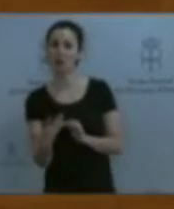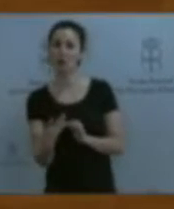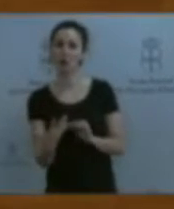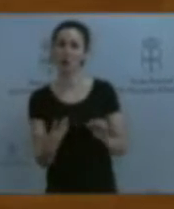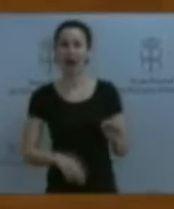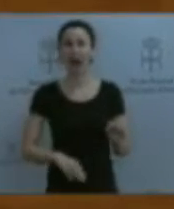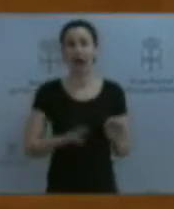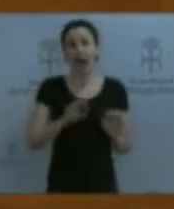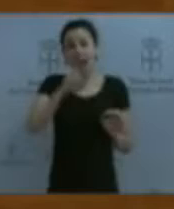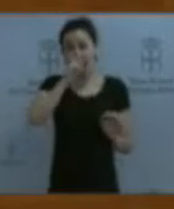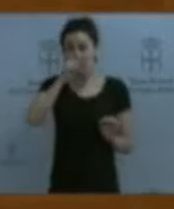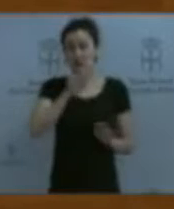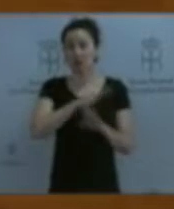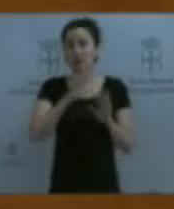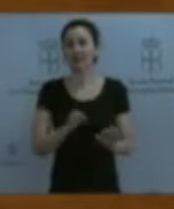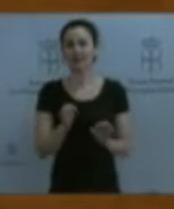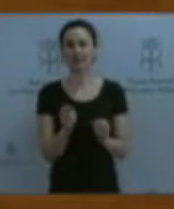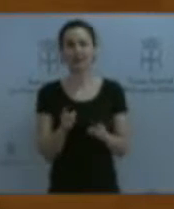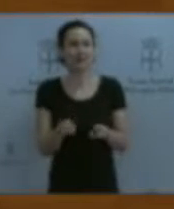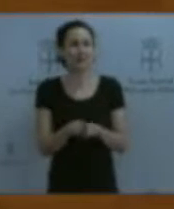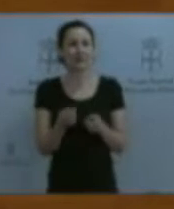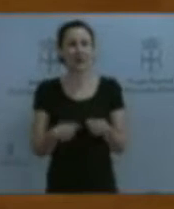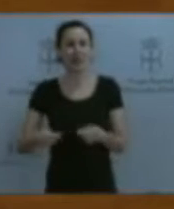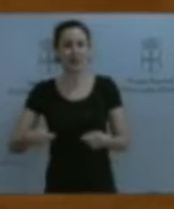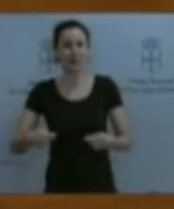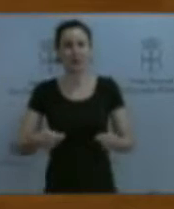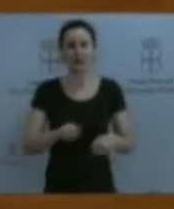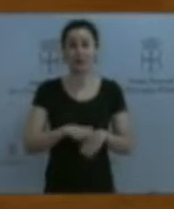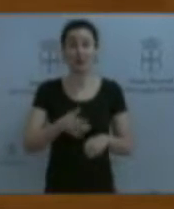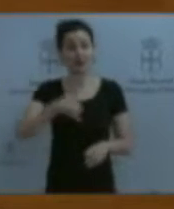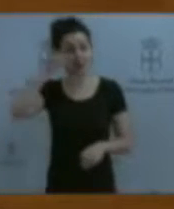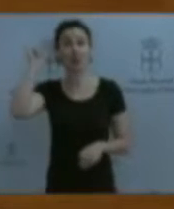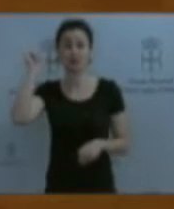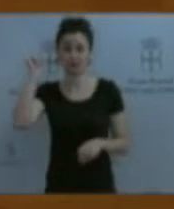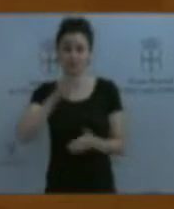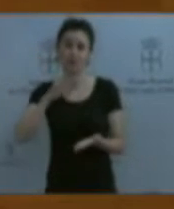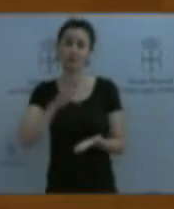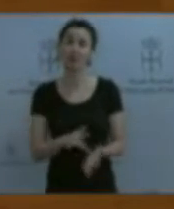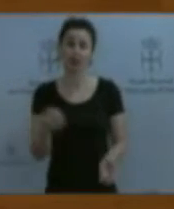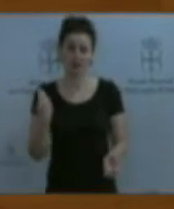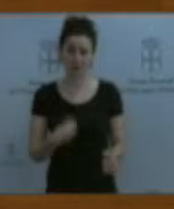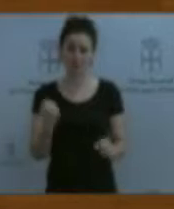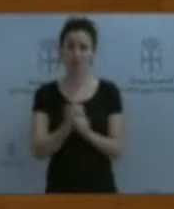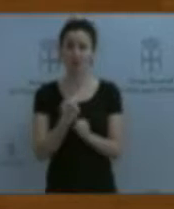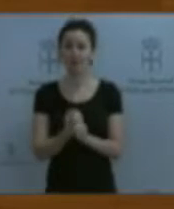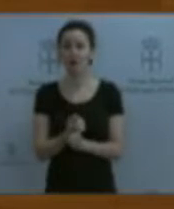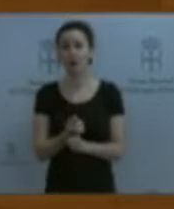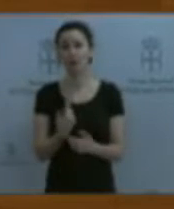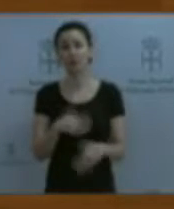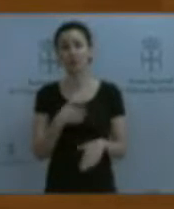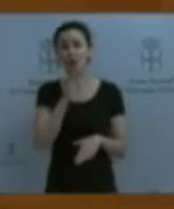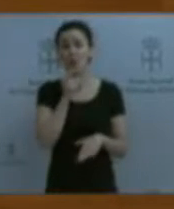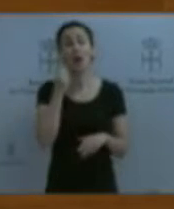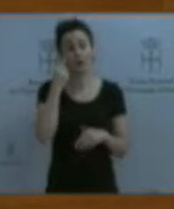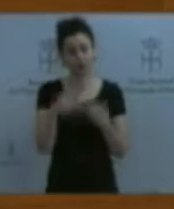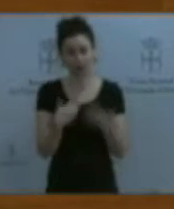empresas favorecerá la especulación y, con ello, la puesta en riesgo de los empleos en estas empresas hereditarias, y si no, al tiempo.